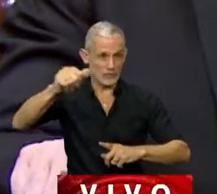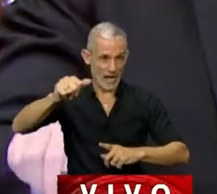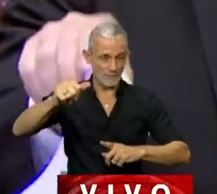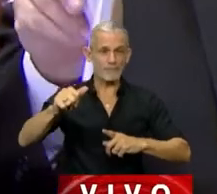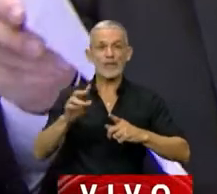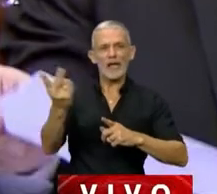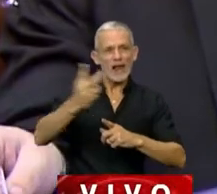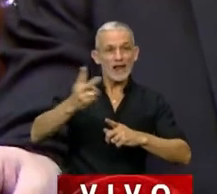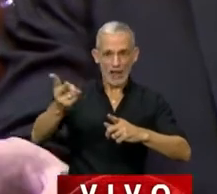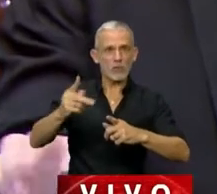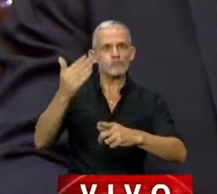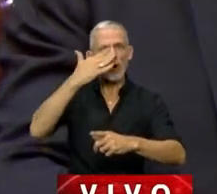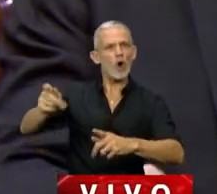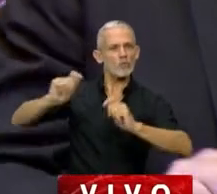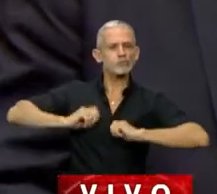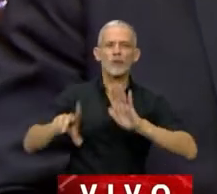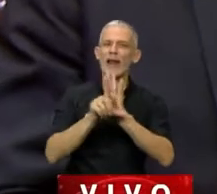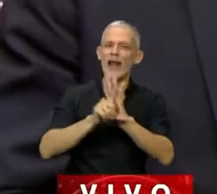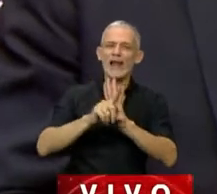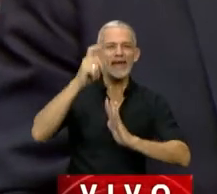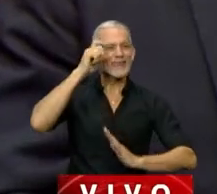ambas efectuadas mediante la ley